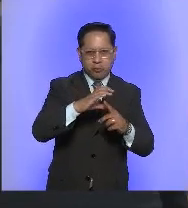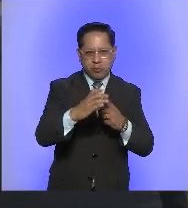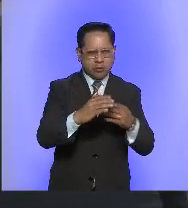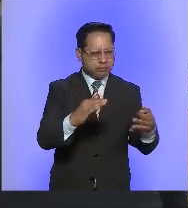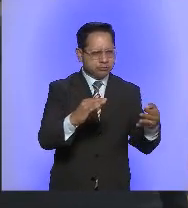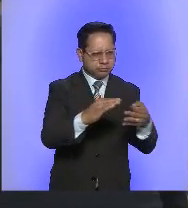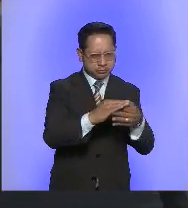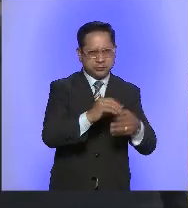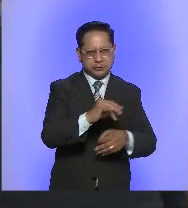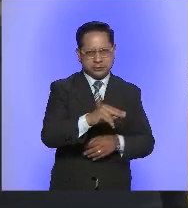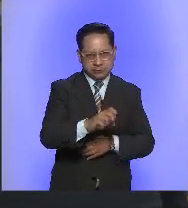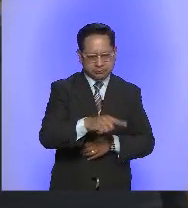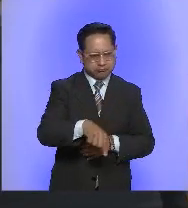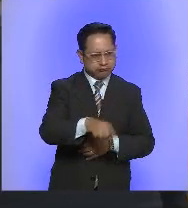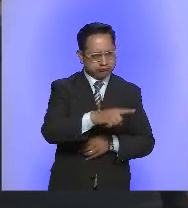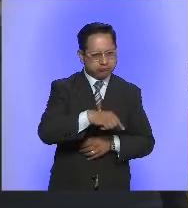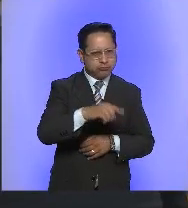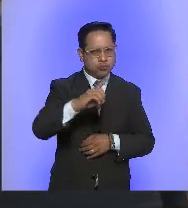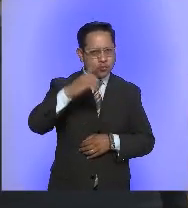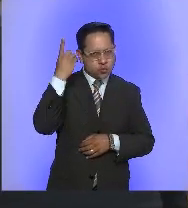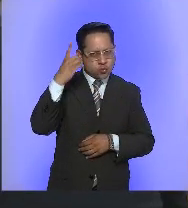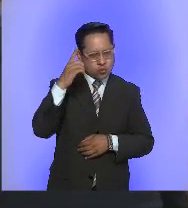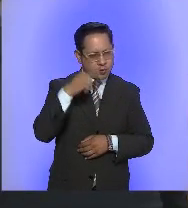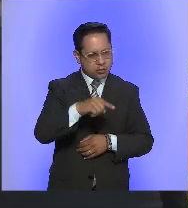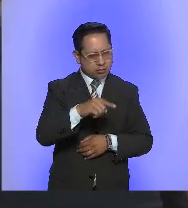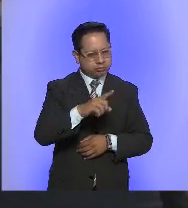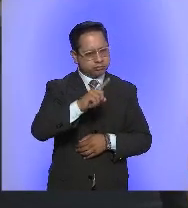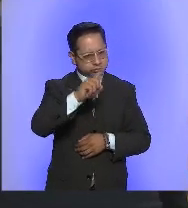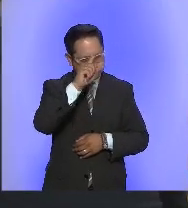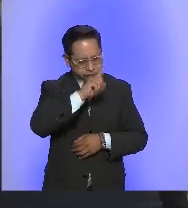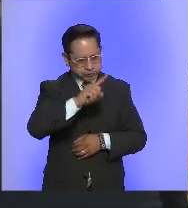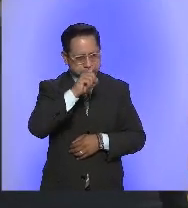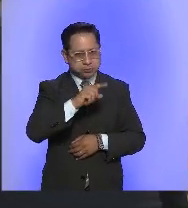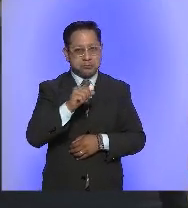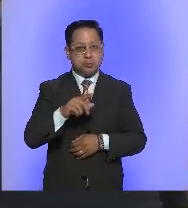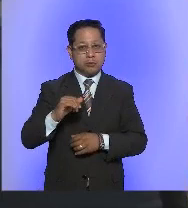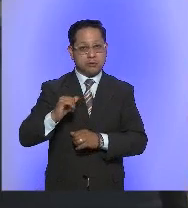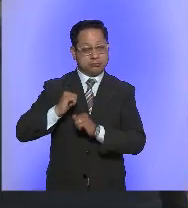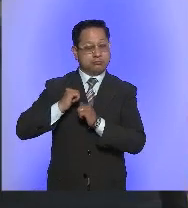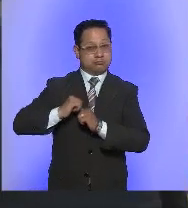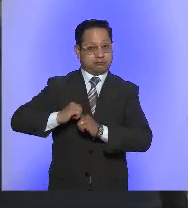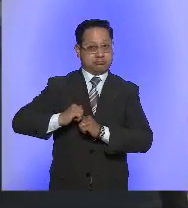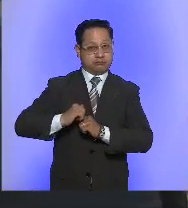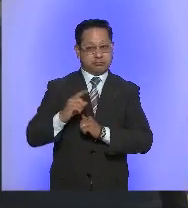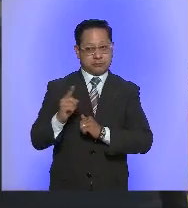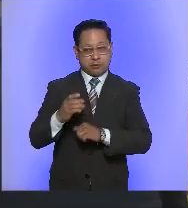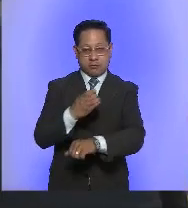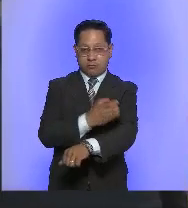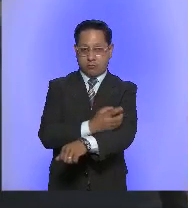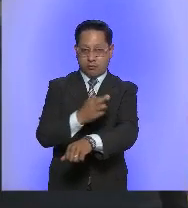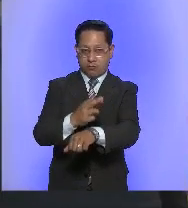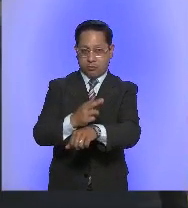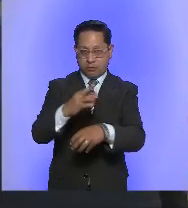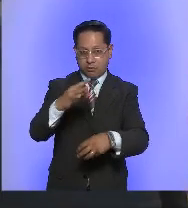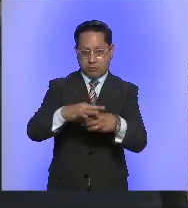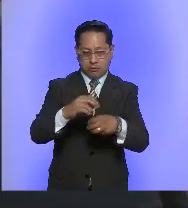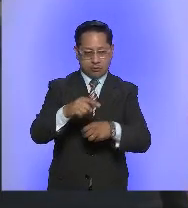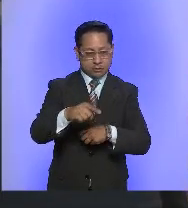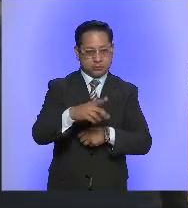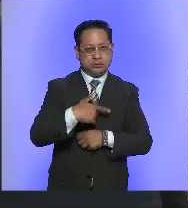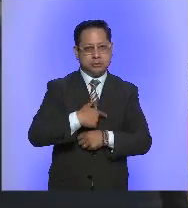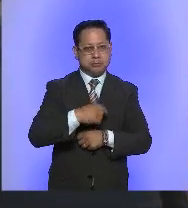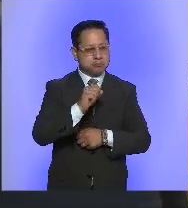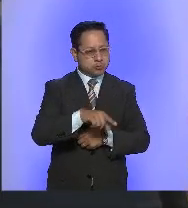Durango, así como fue titular en el cargo de Coordinador Electoral A del Cuerpo de la Función Directiva del Servicio